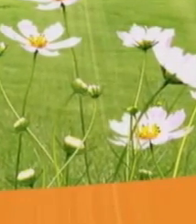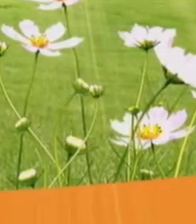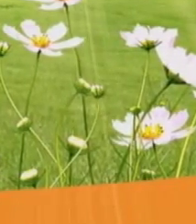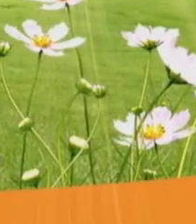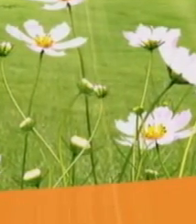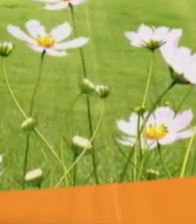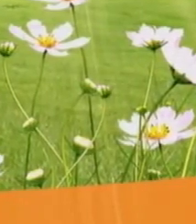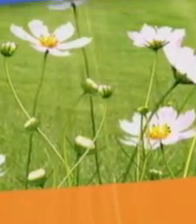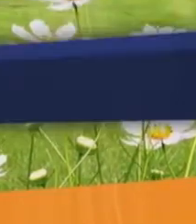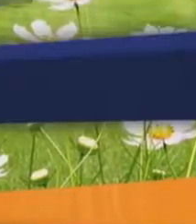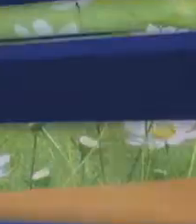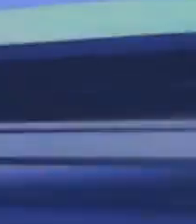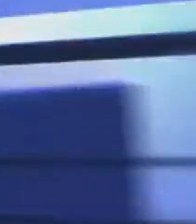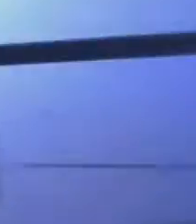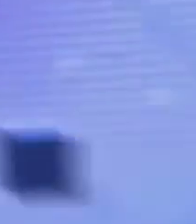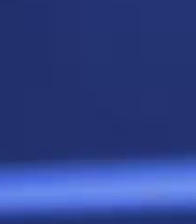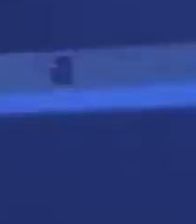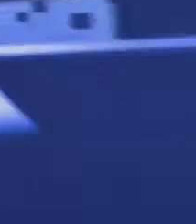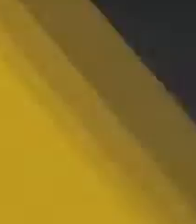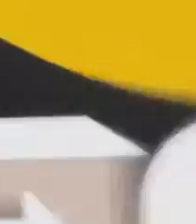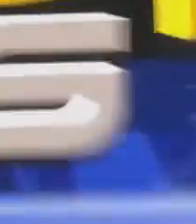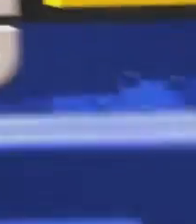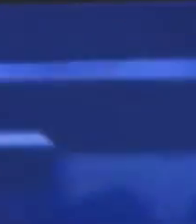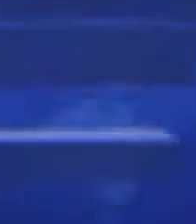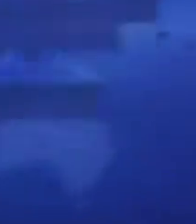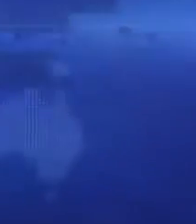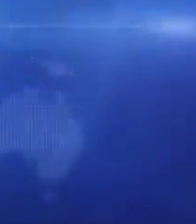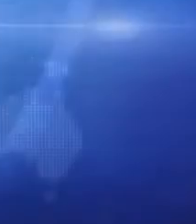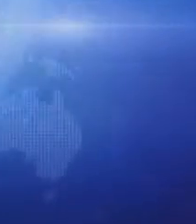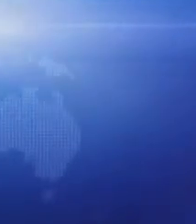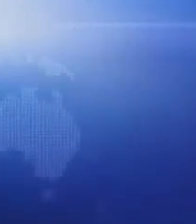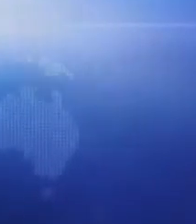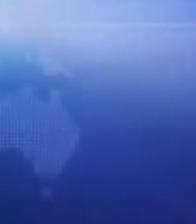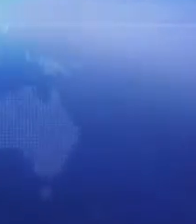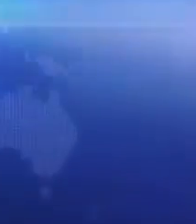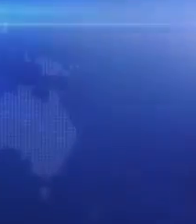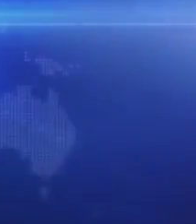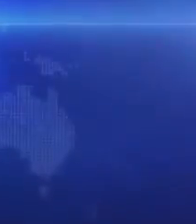Limpieza, Enlace Noticias, el noticiero que usted quiere ver.